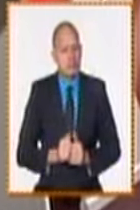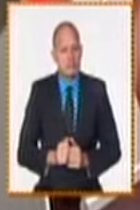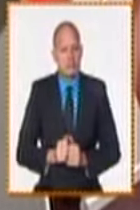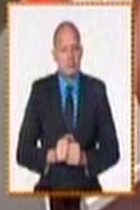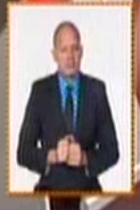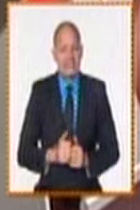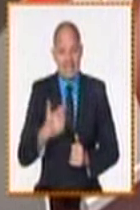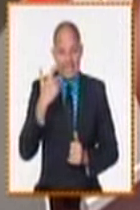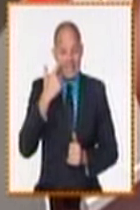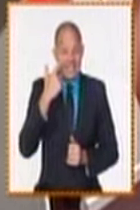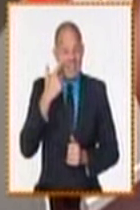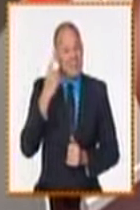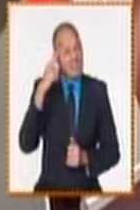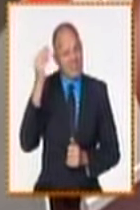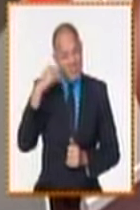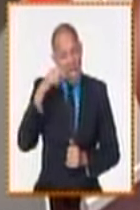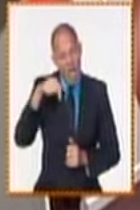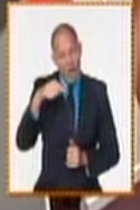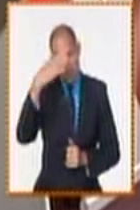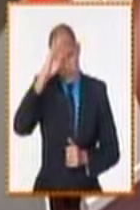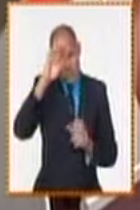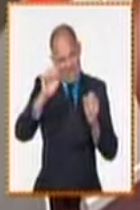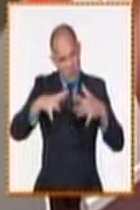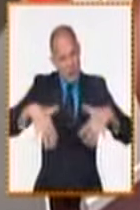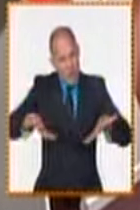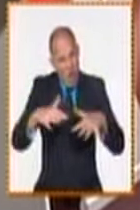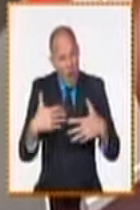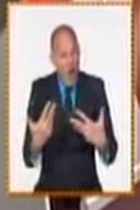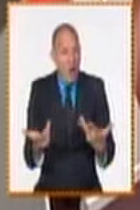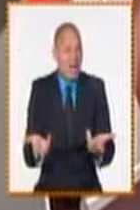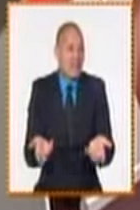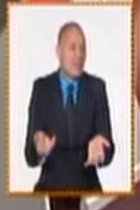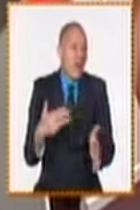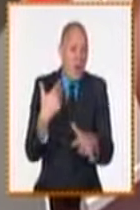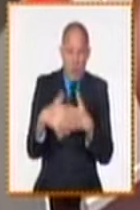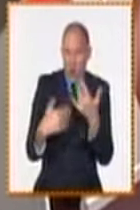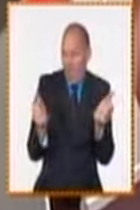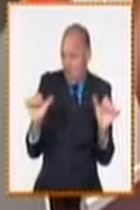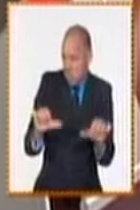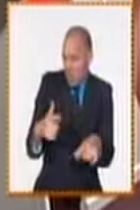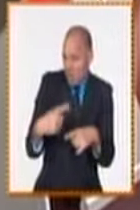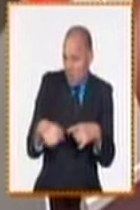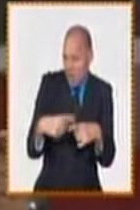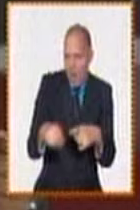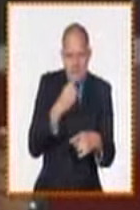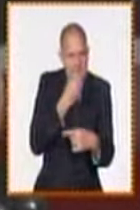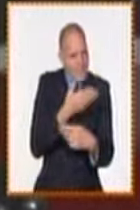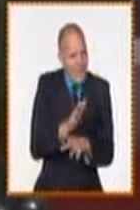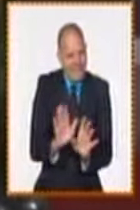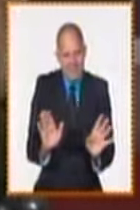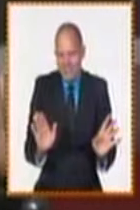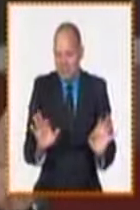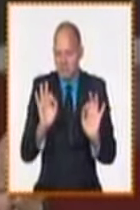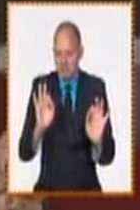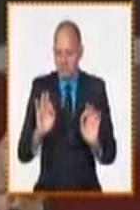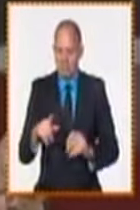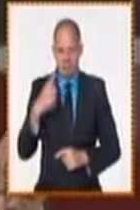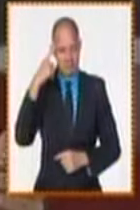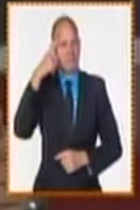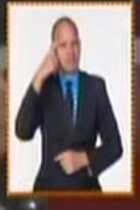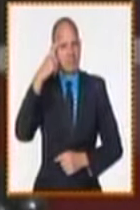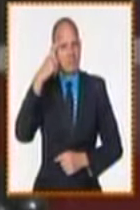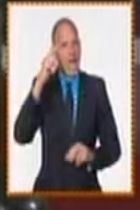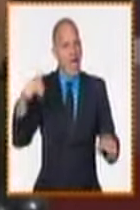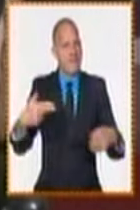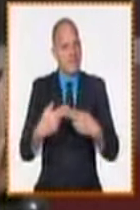está pasando por situaciones difíciles y aún así apostamos por una fiesta de la cubanía, porque es defender